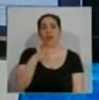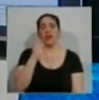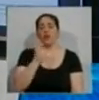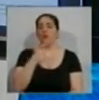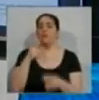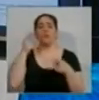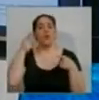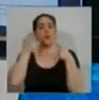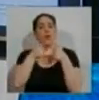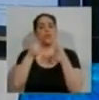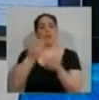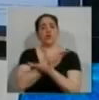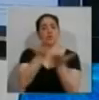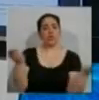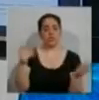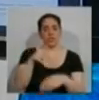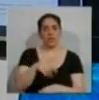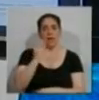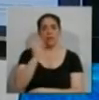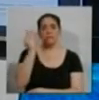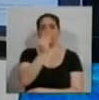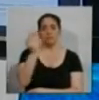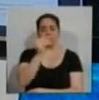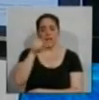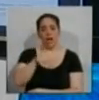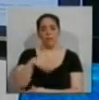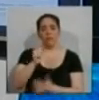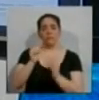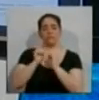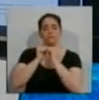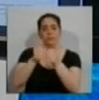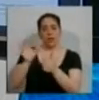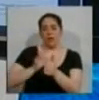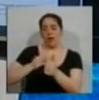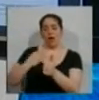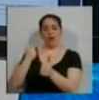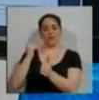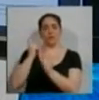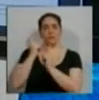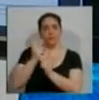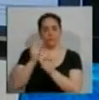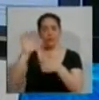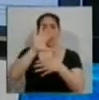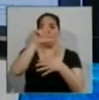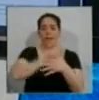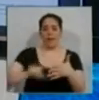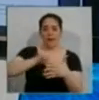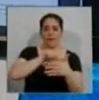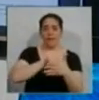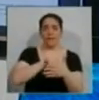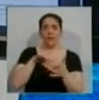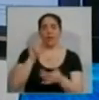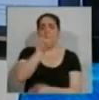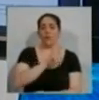estar desarrollando el sábado. Es un certamen que se hace varios años en todos los países de América Latina, donde